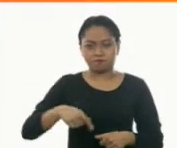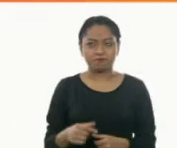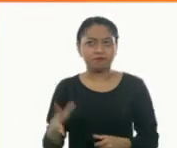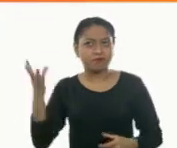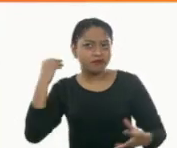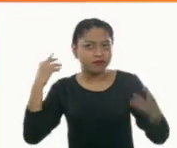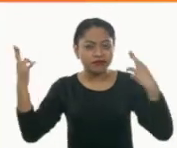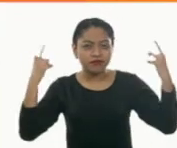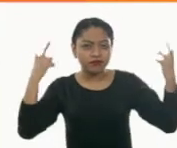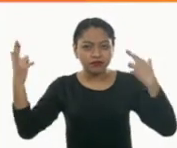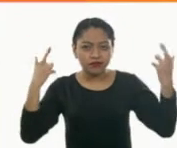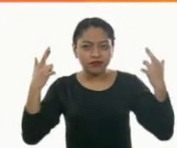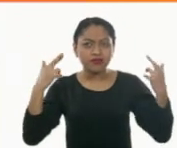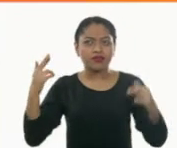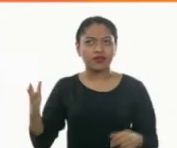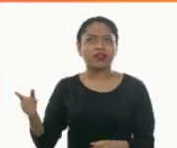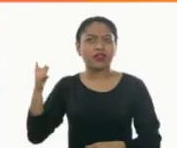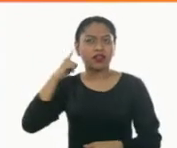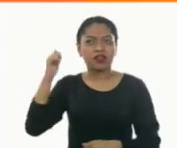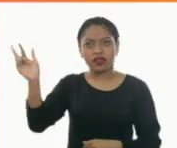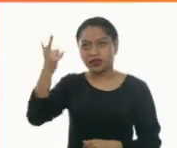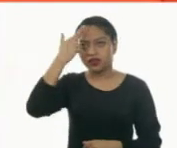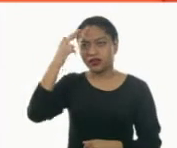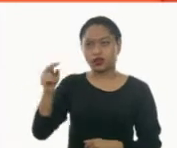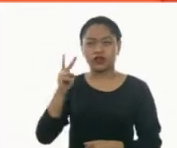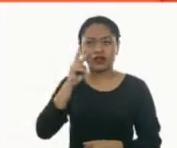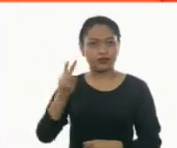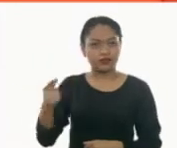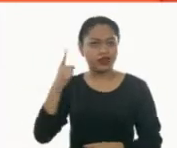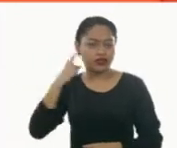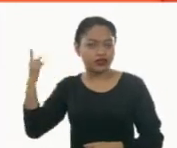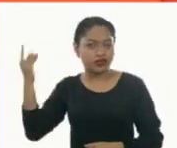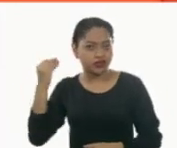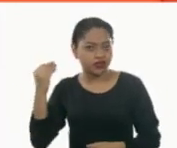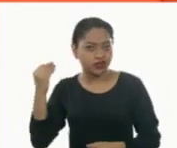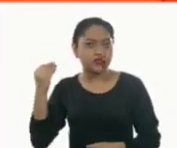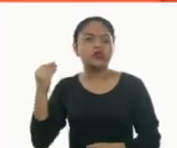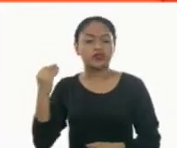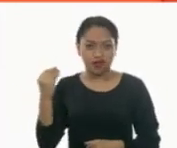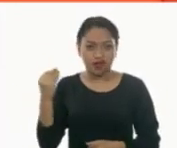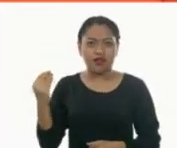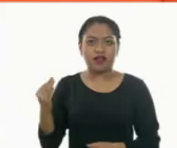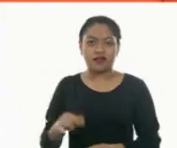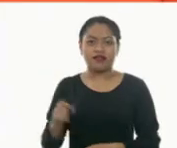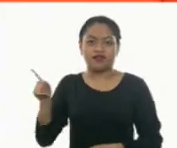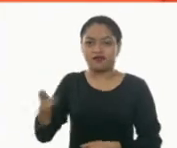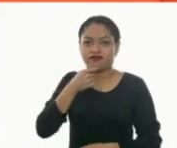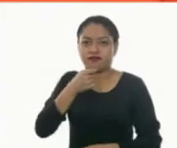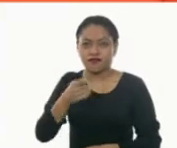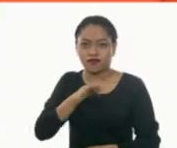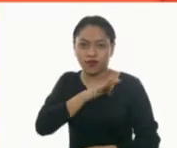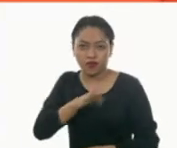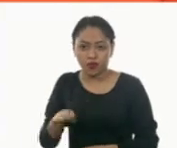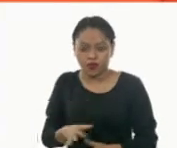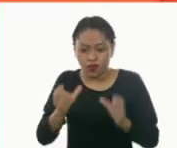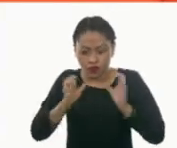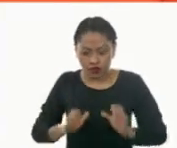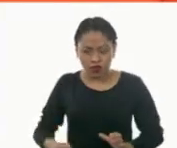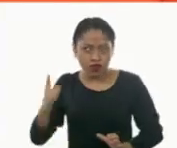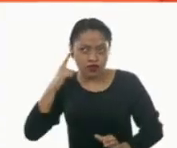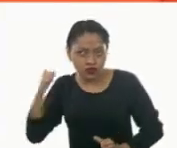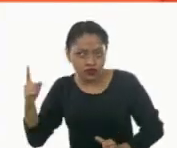un puente entre memoria visual y auditiva y permite ir enlazando al niño con su